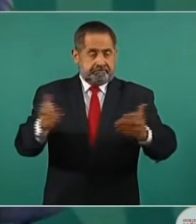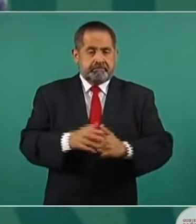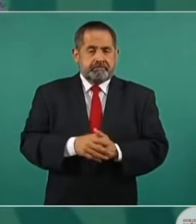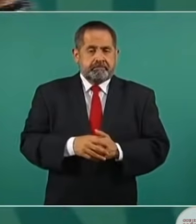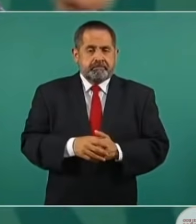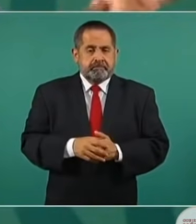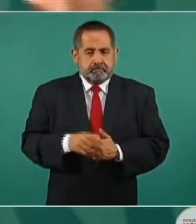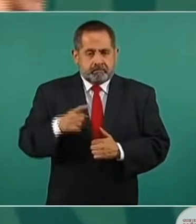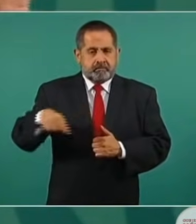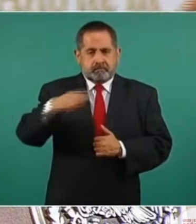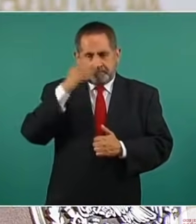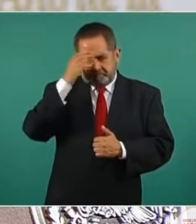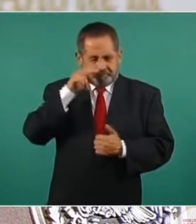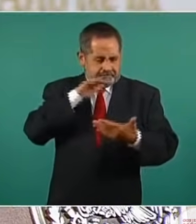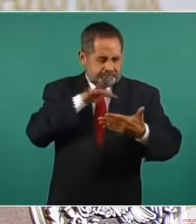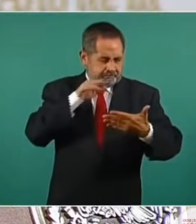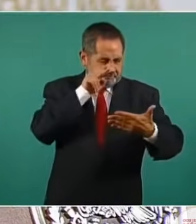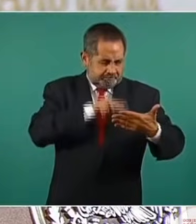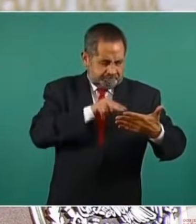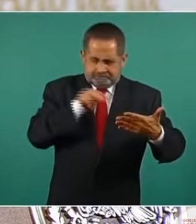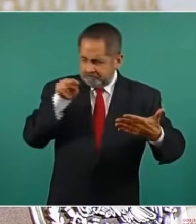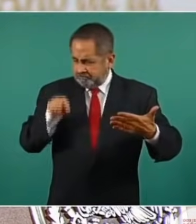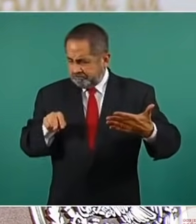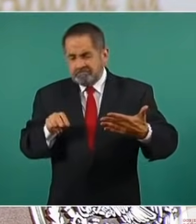a que se conozcan los textos,